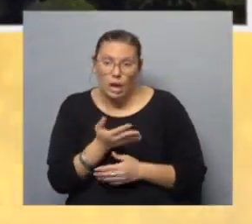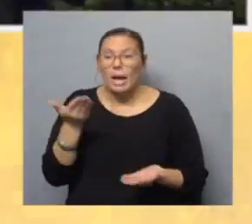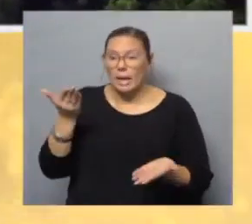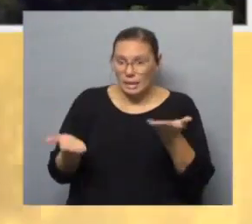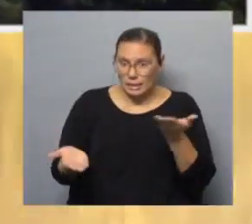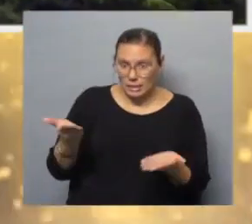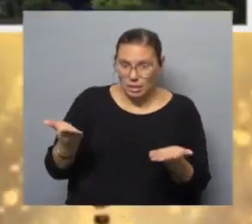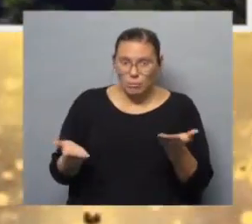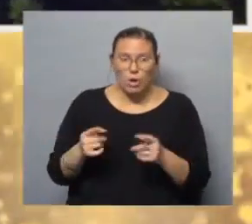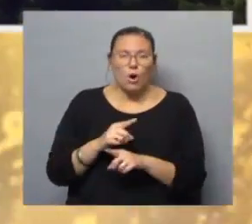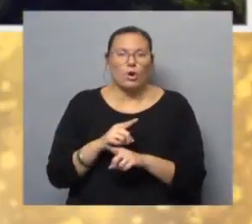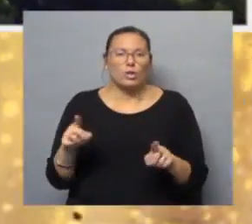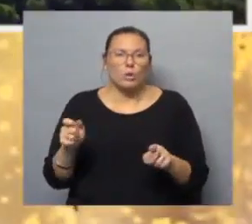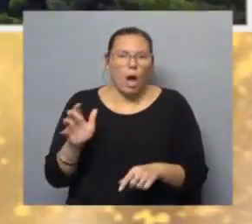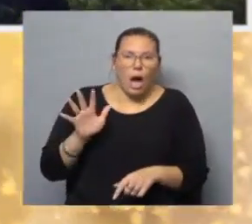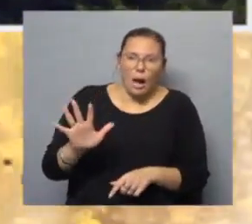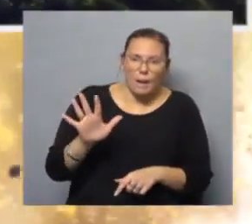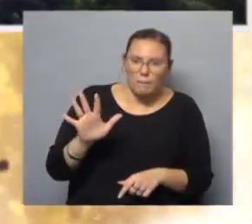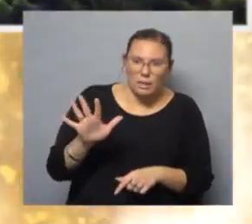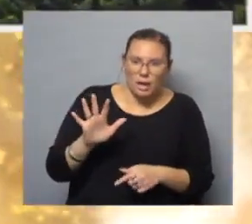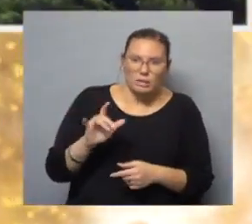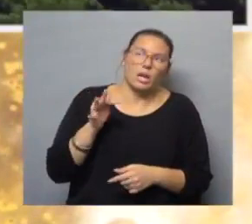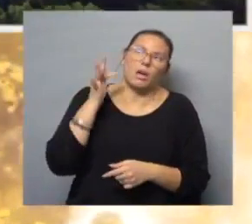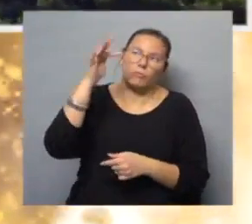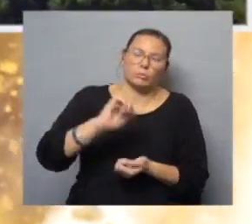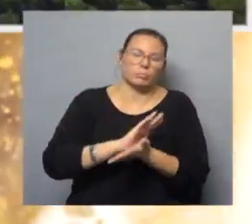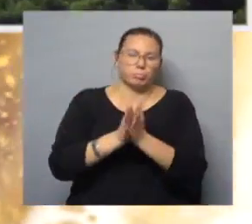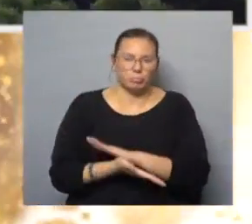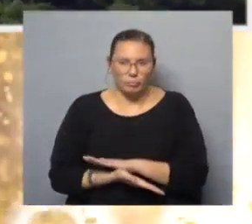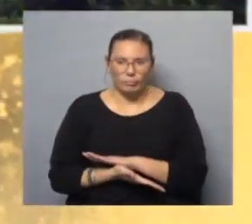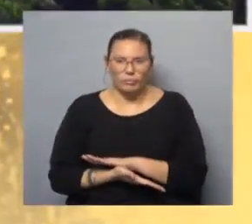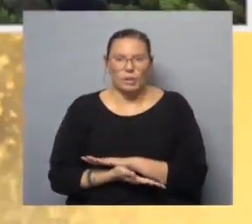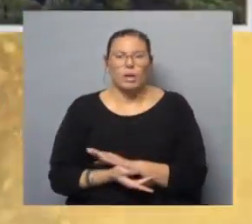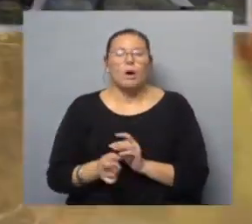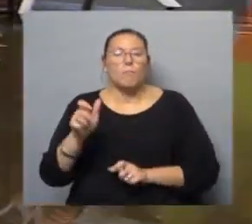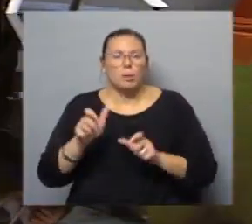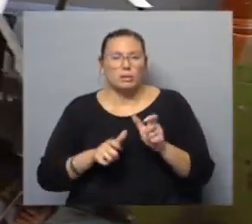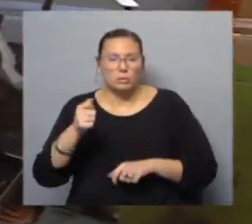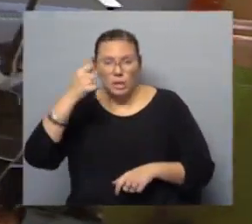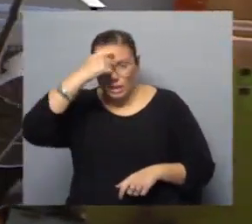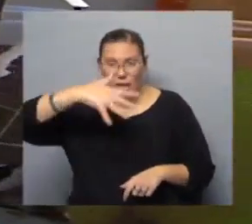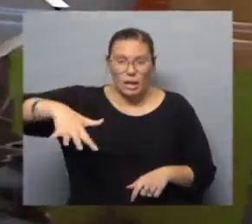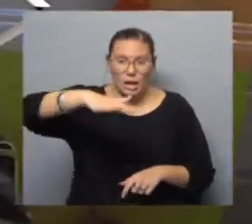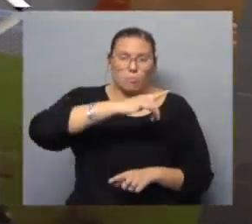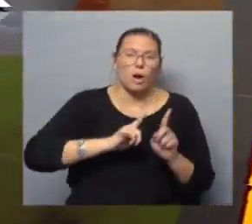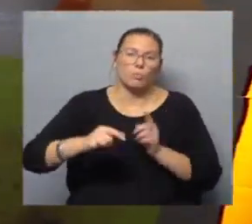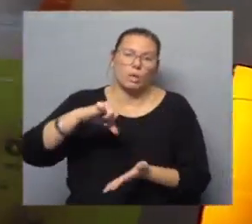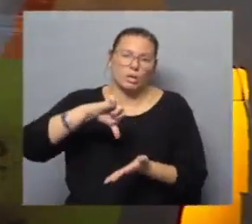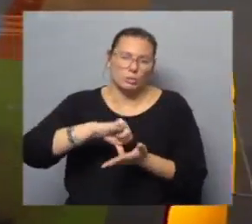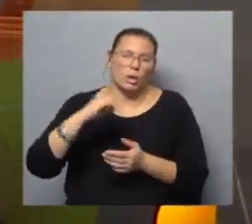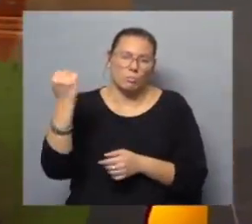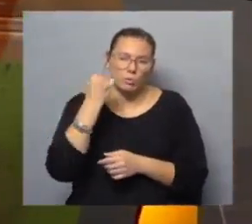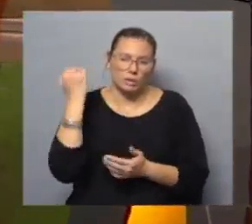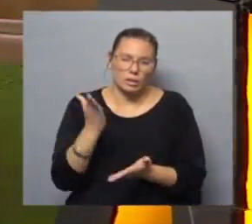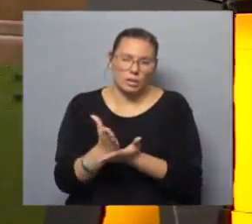y no estamos amenazando el recurso a largo plazo. Una buena parte de la población rural y algunas ciudades importantes del interior